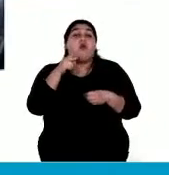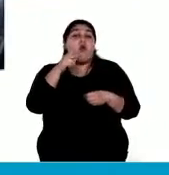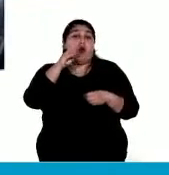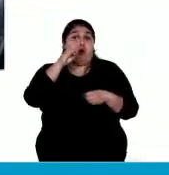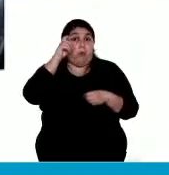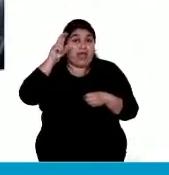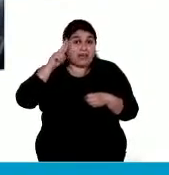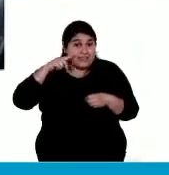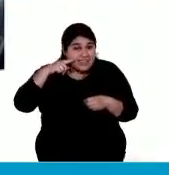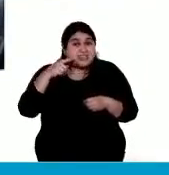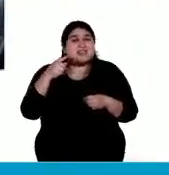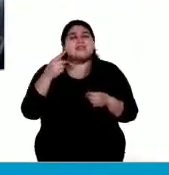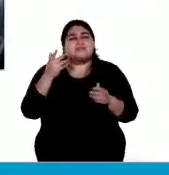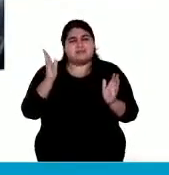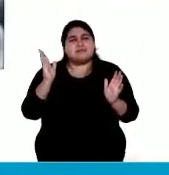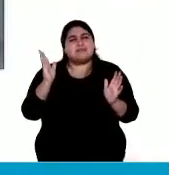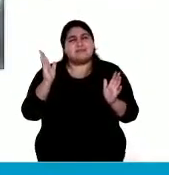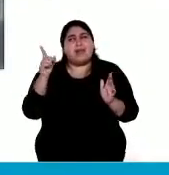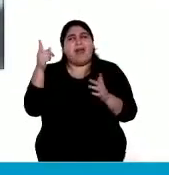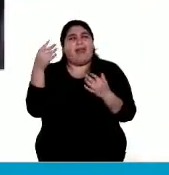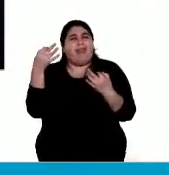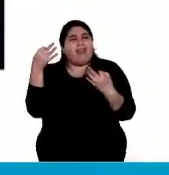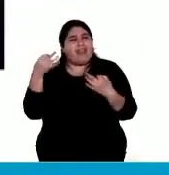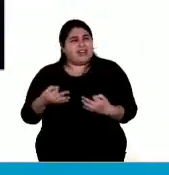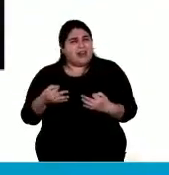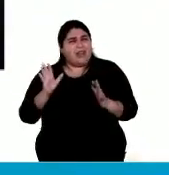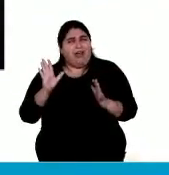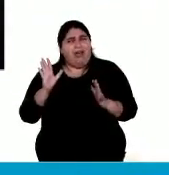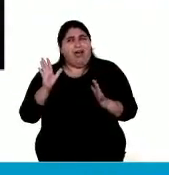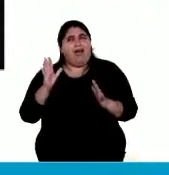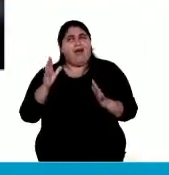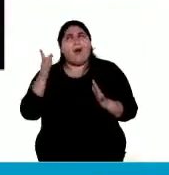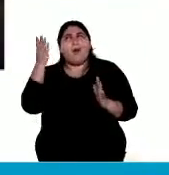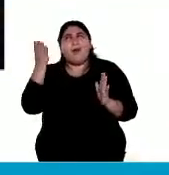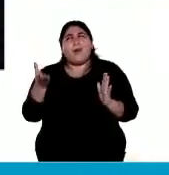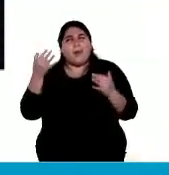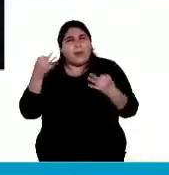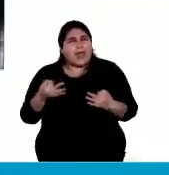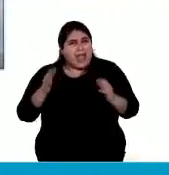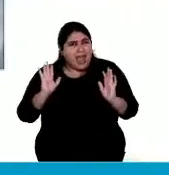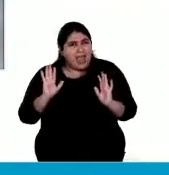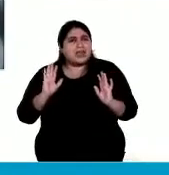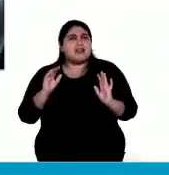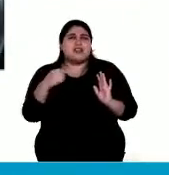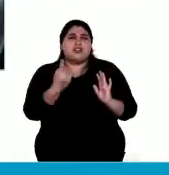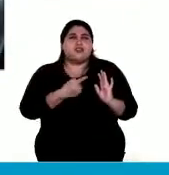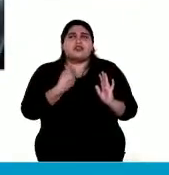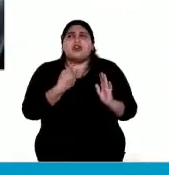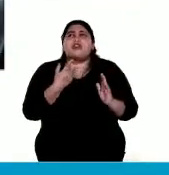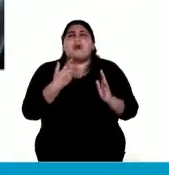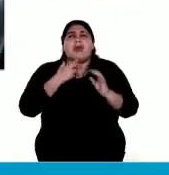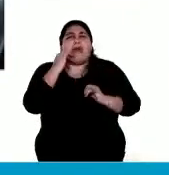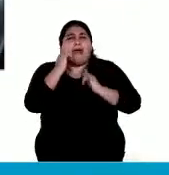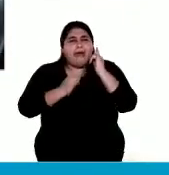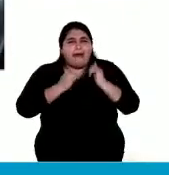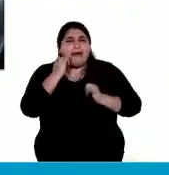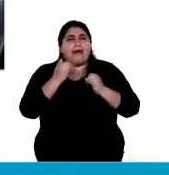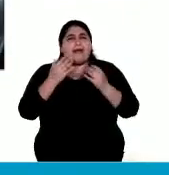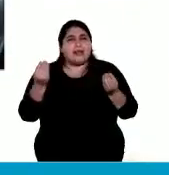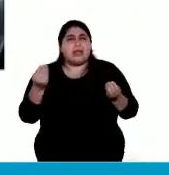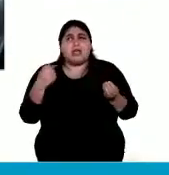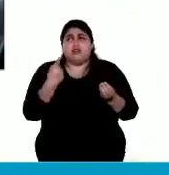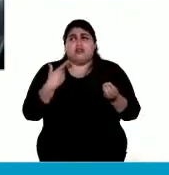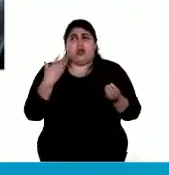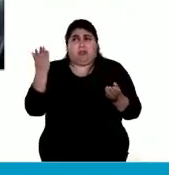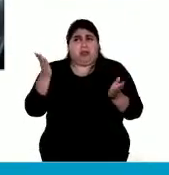tuviera un poquito de dignidad, y aclaro algo, no somos nosotros nadie para pedirle